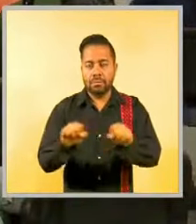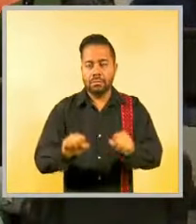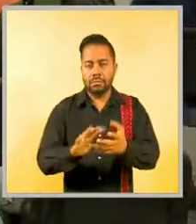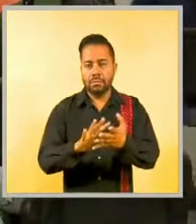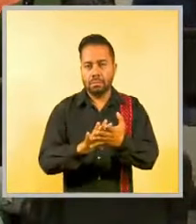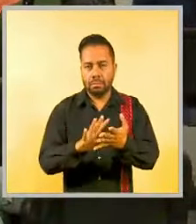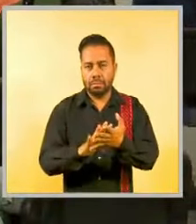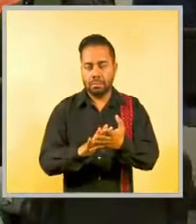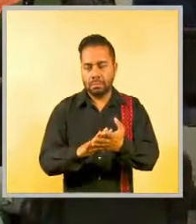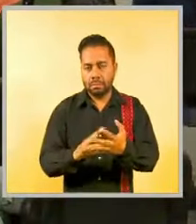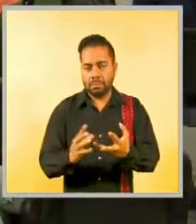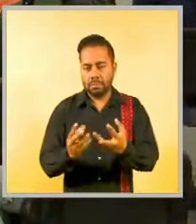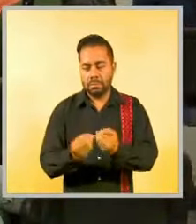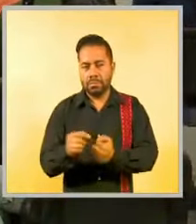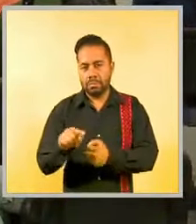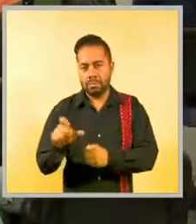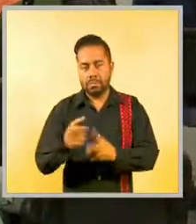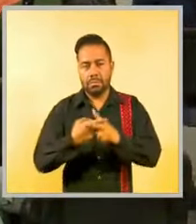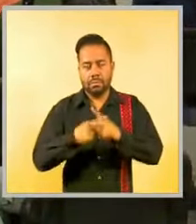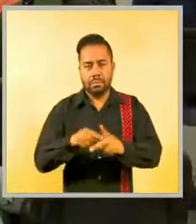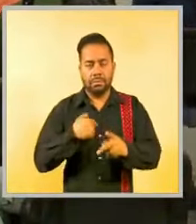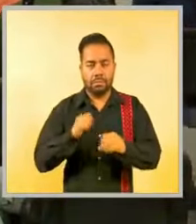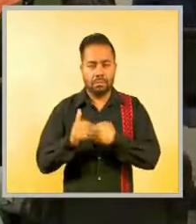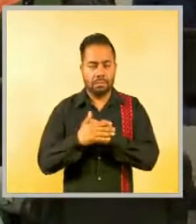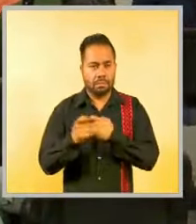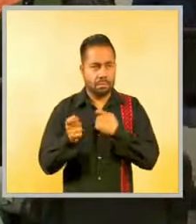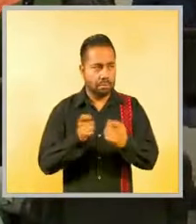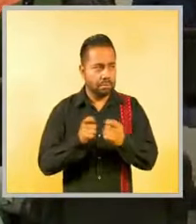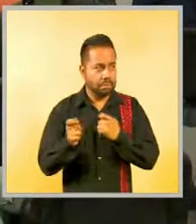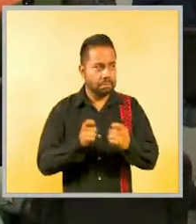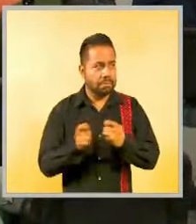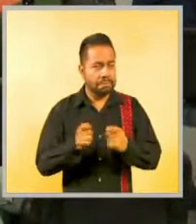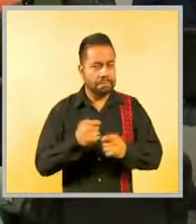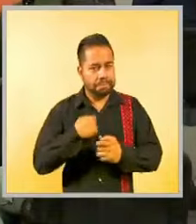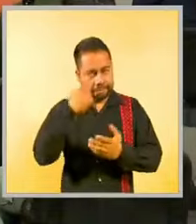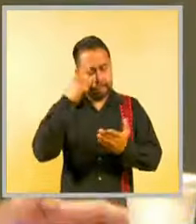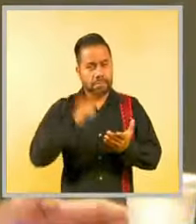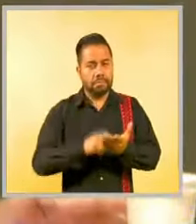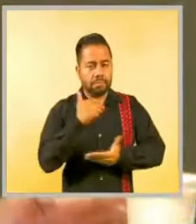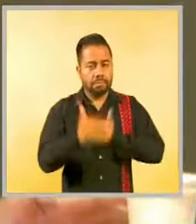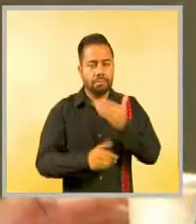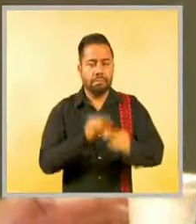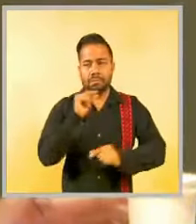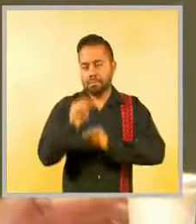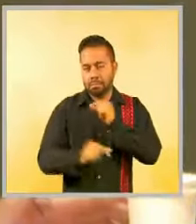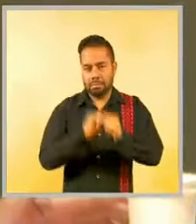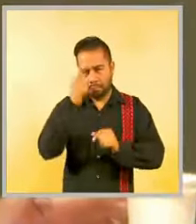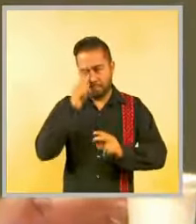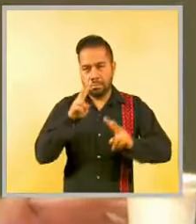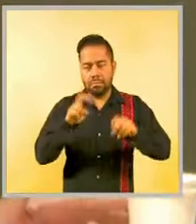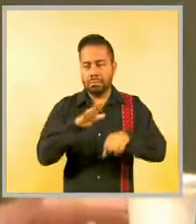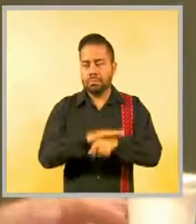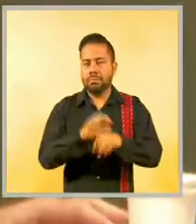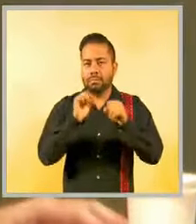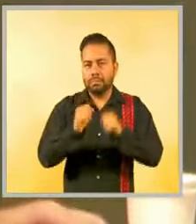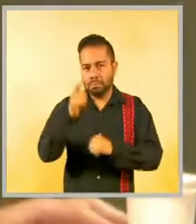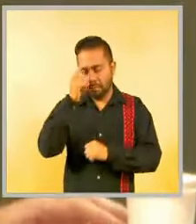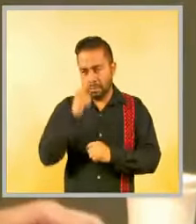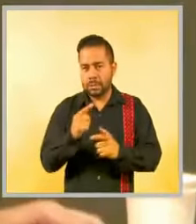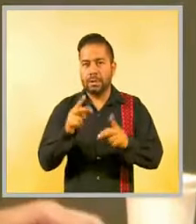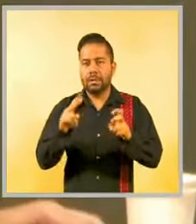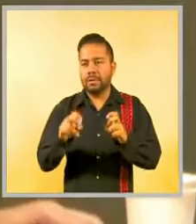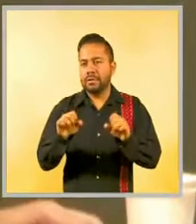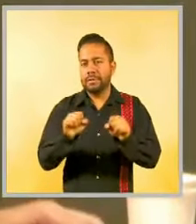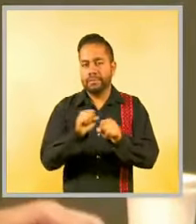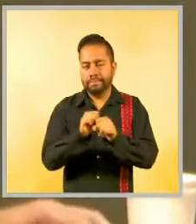penitenciario aquí con ustedes desde el inicio de la Administración creo que vamos avanzando poco a poco en el tema del fortalecimiento de las medidas de